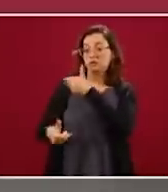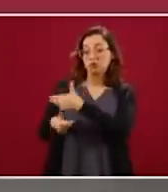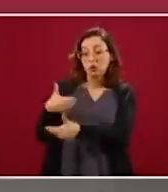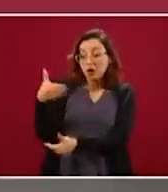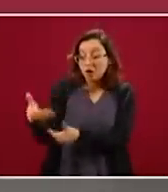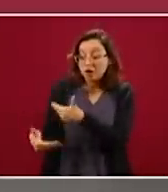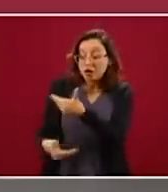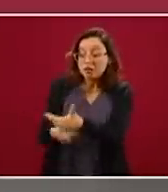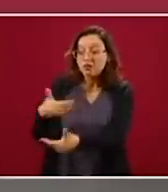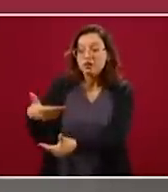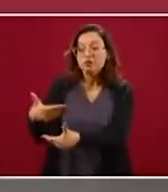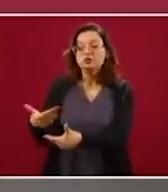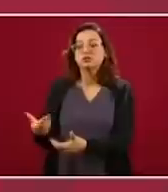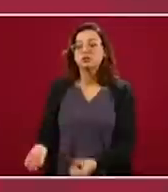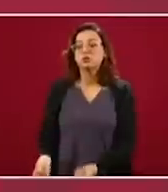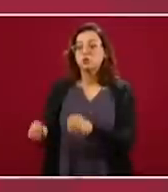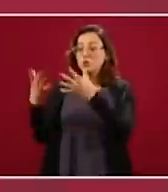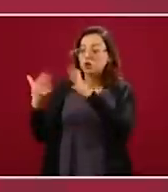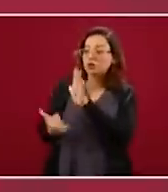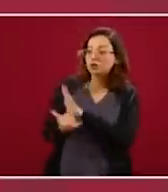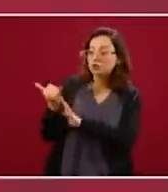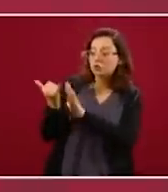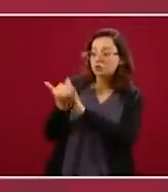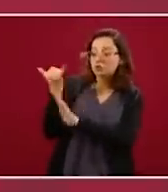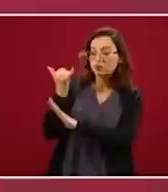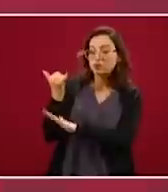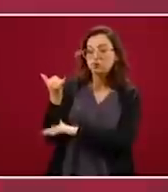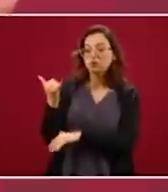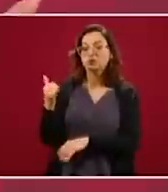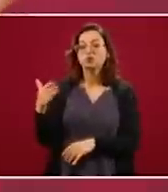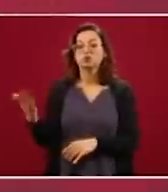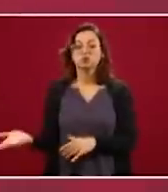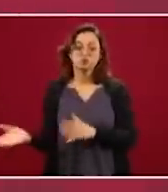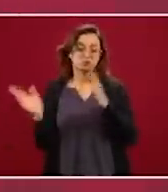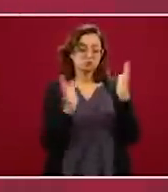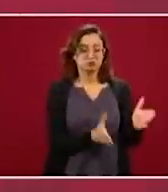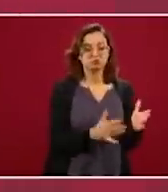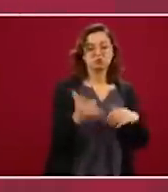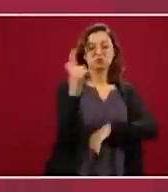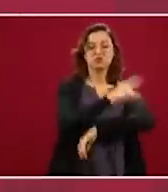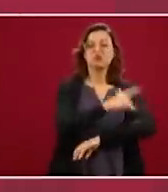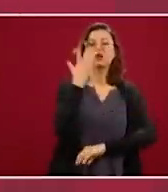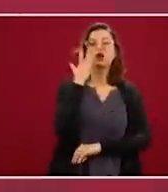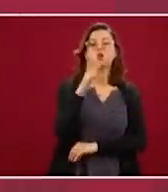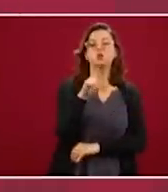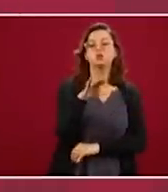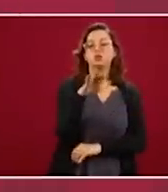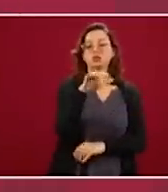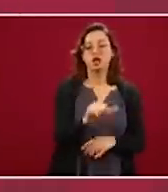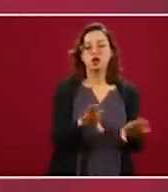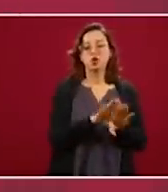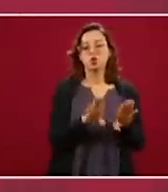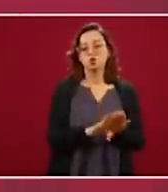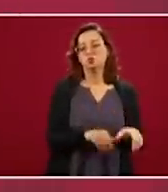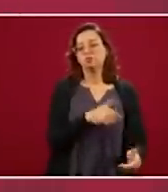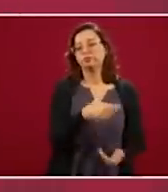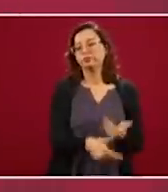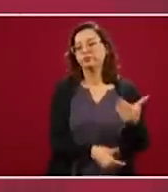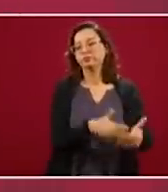avance físico, ¿sí? Y cómo vamos nosotros, o sea, y qué se va a hacer